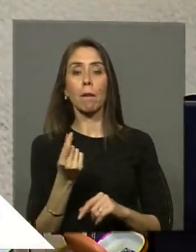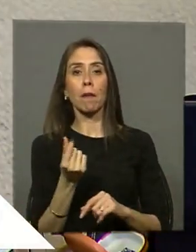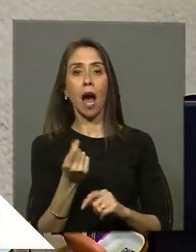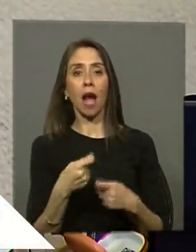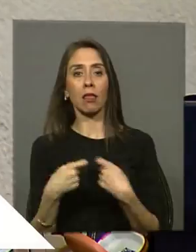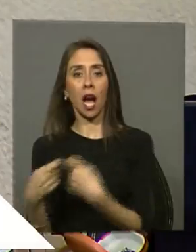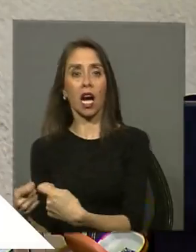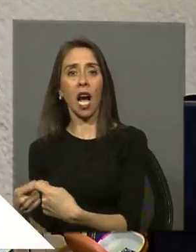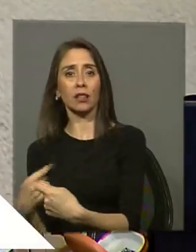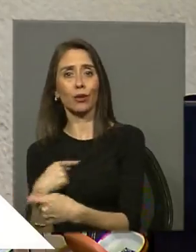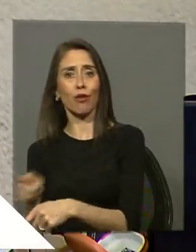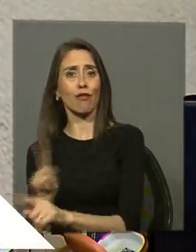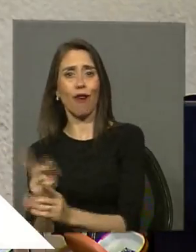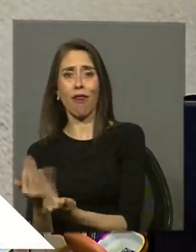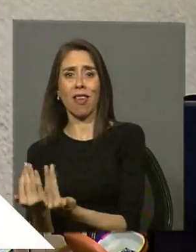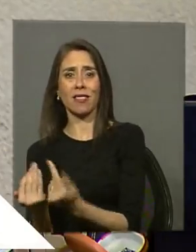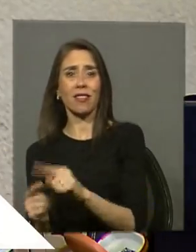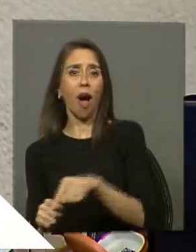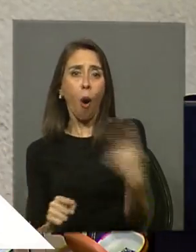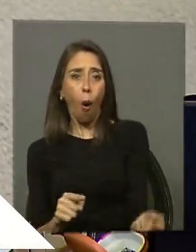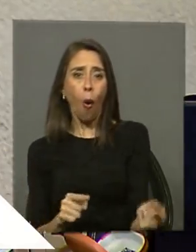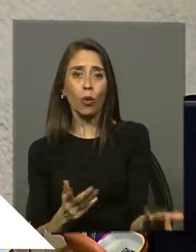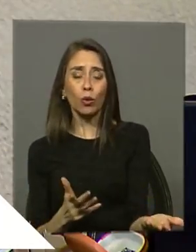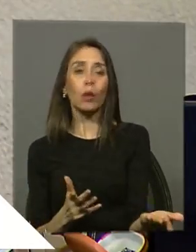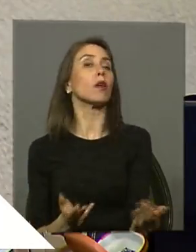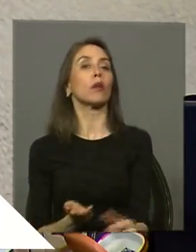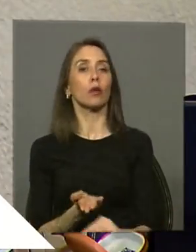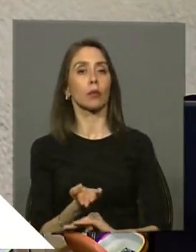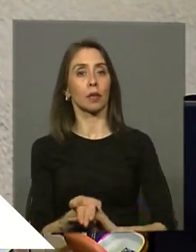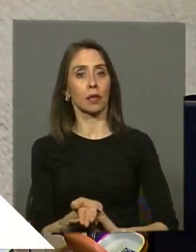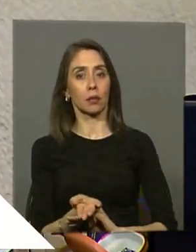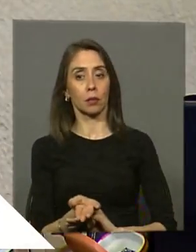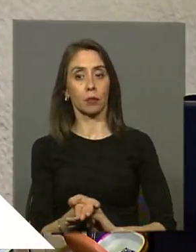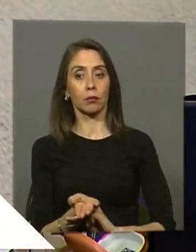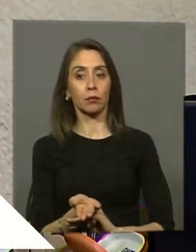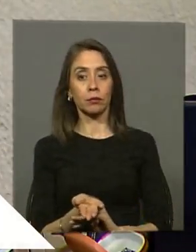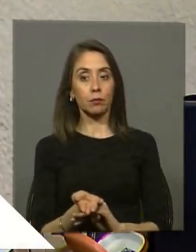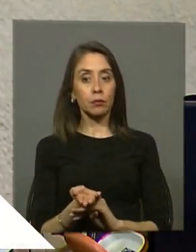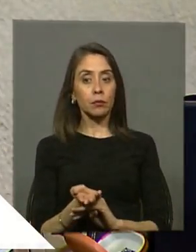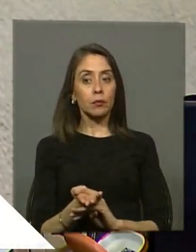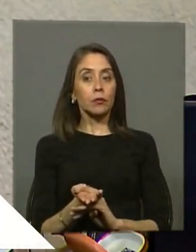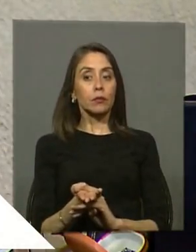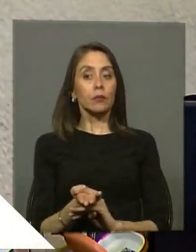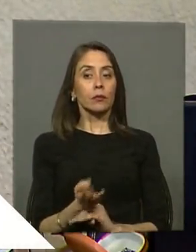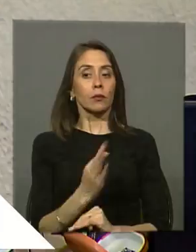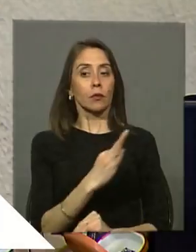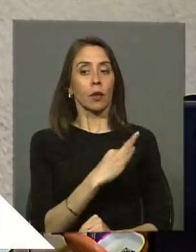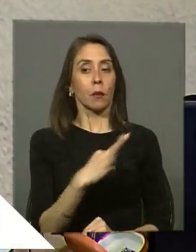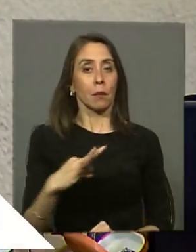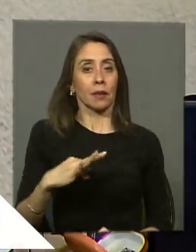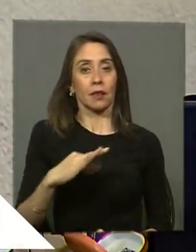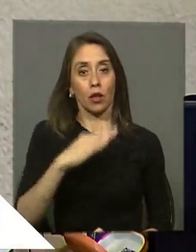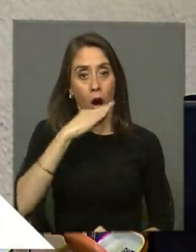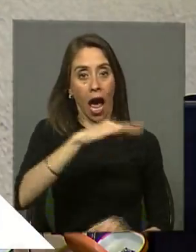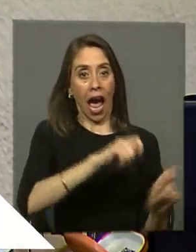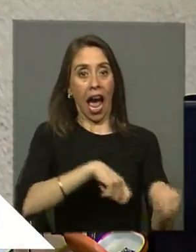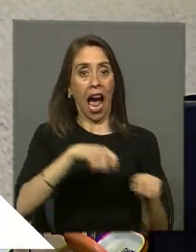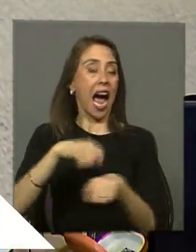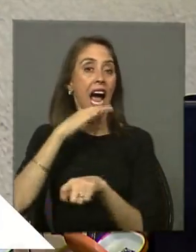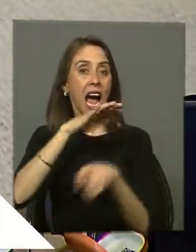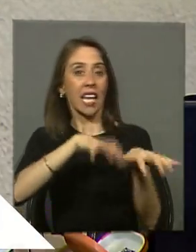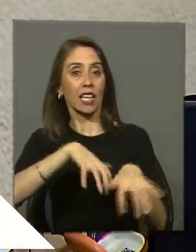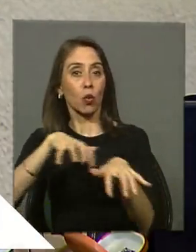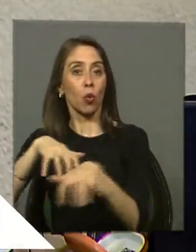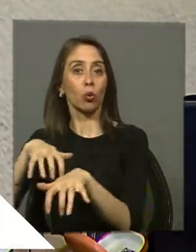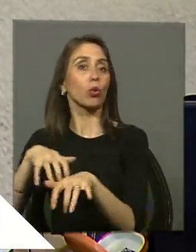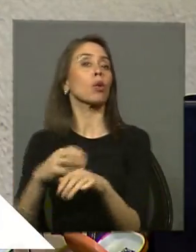algo que ellos no lo necesitan por lo tanto y lo que estamos pidiendo es que a través del Ministerio de Agricultura podamos encontrar la forma de